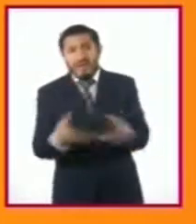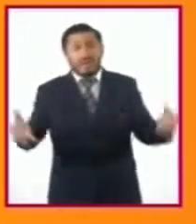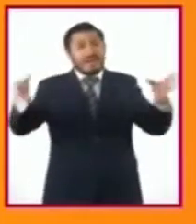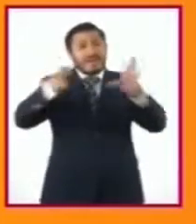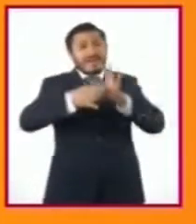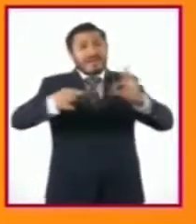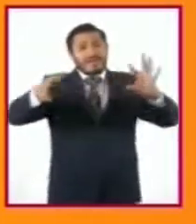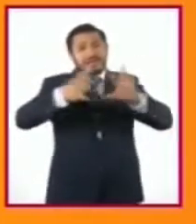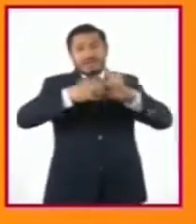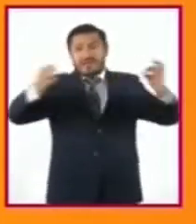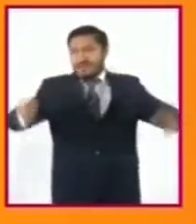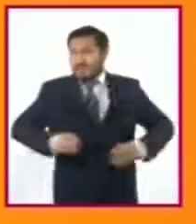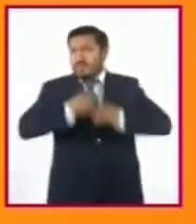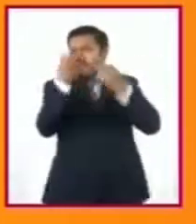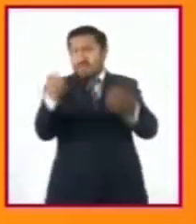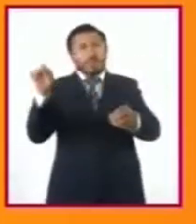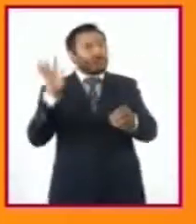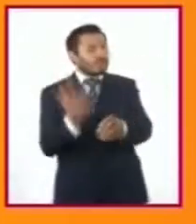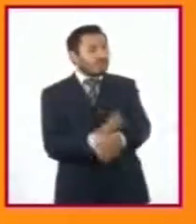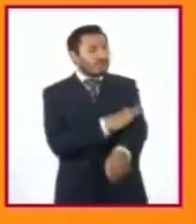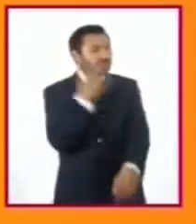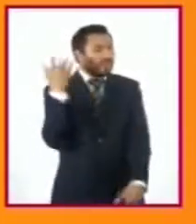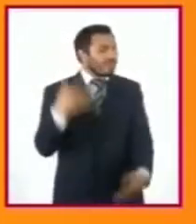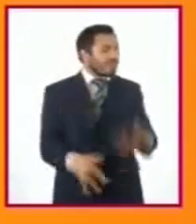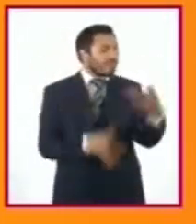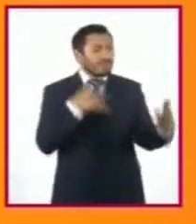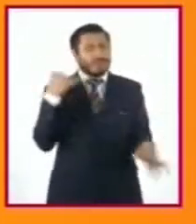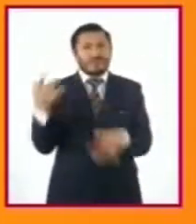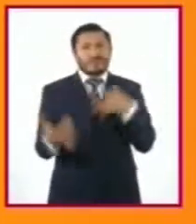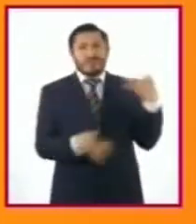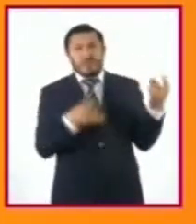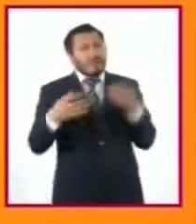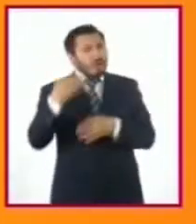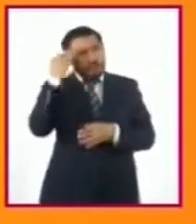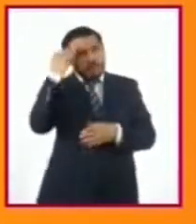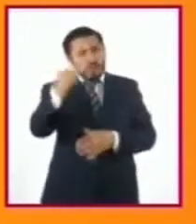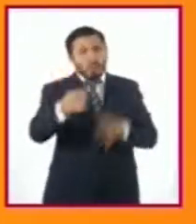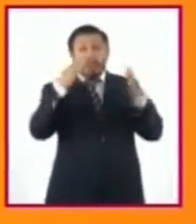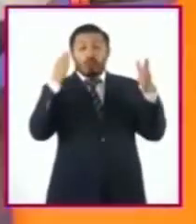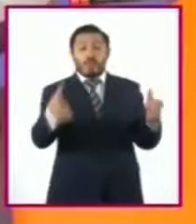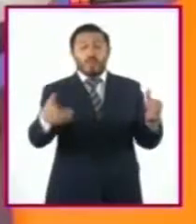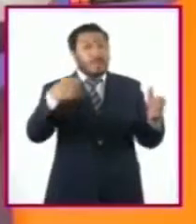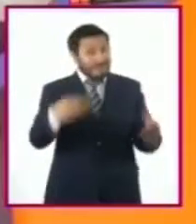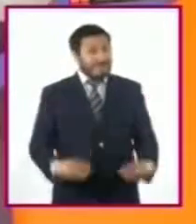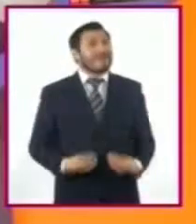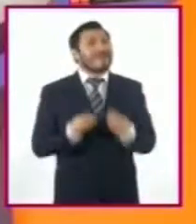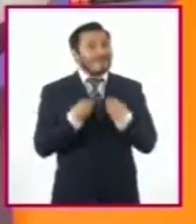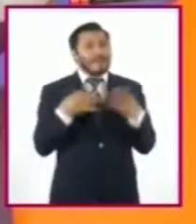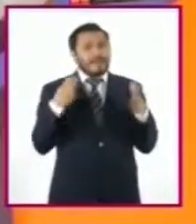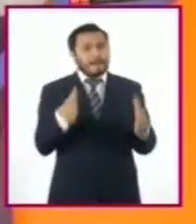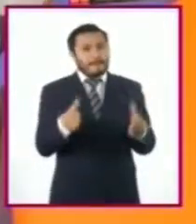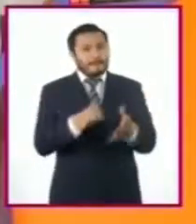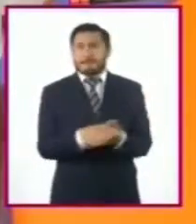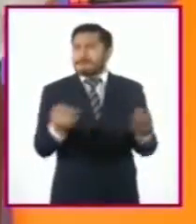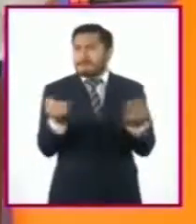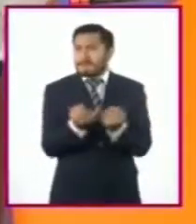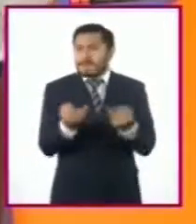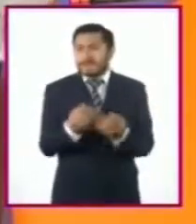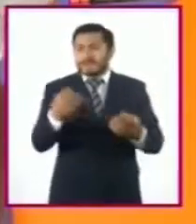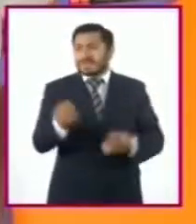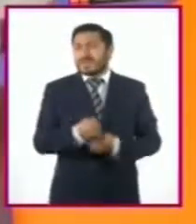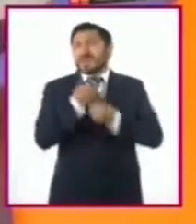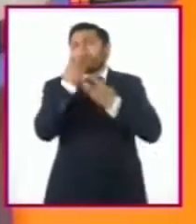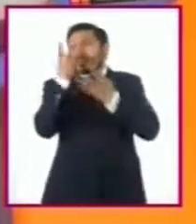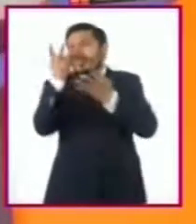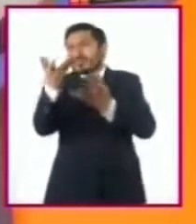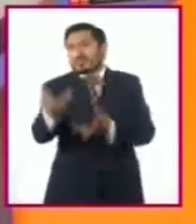los sentimientos que les provocan los sucesos de la época que están viviendo. También es a través de la poesía como